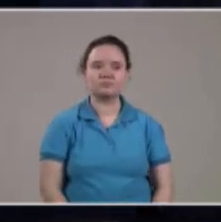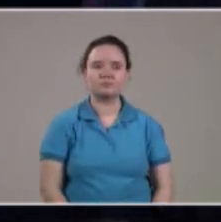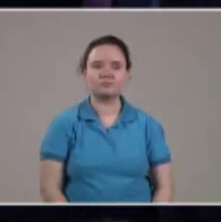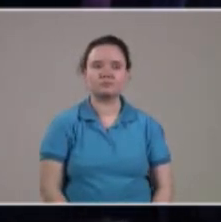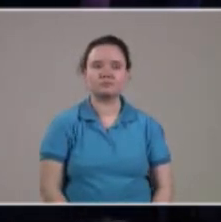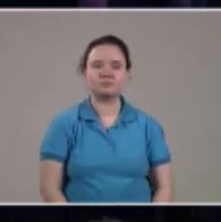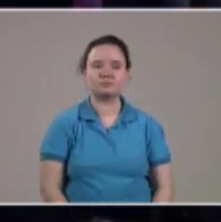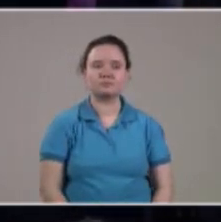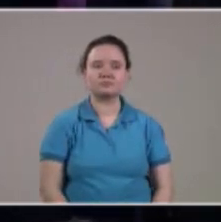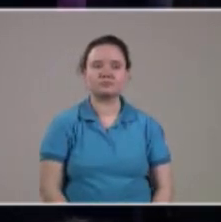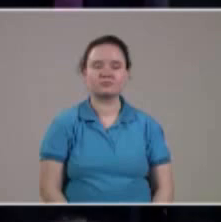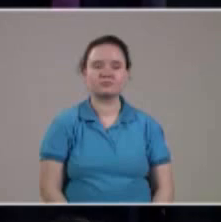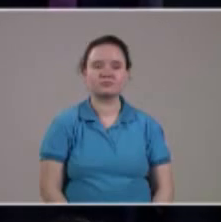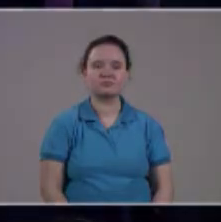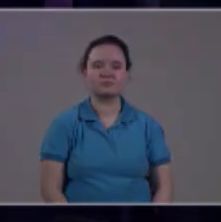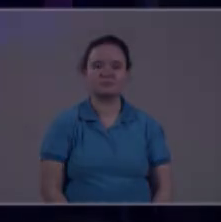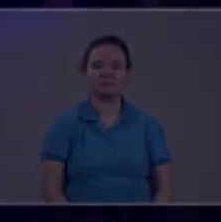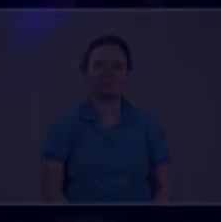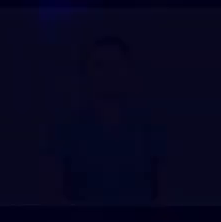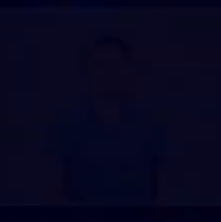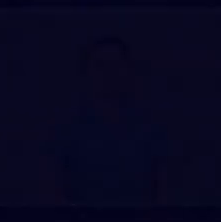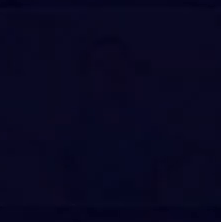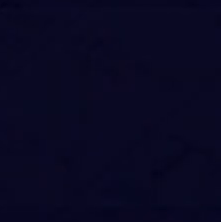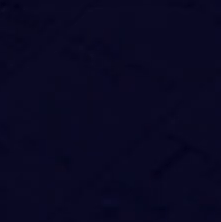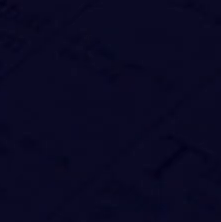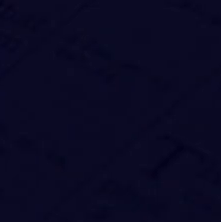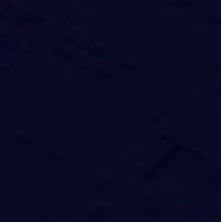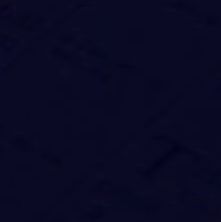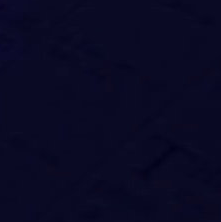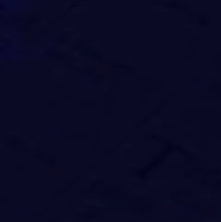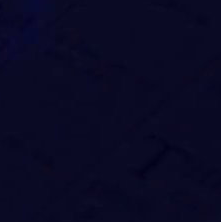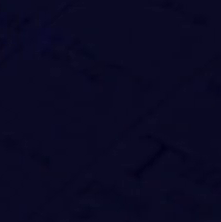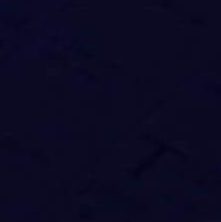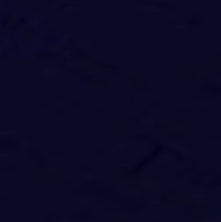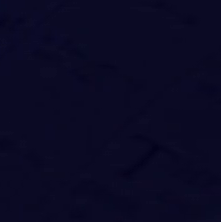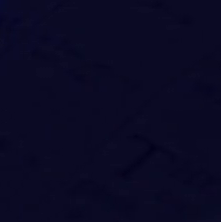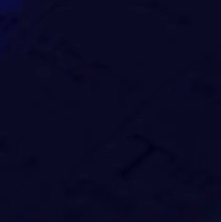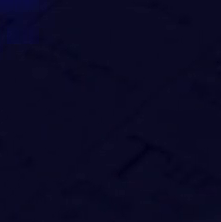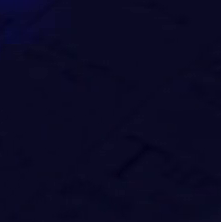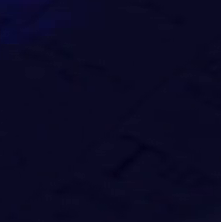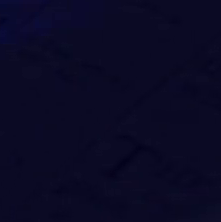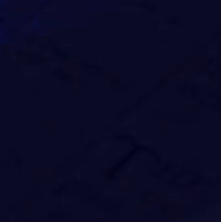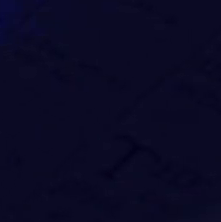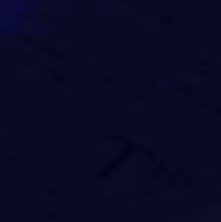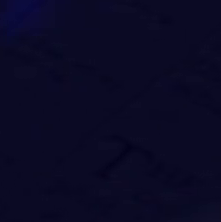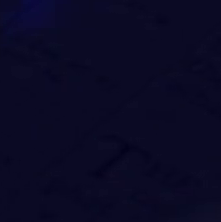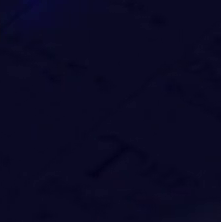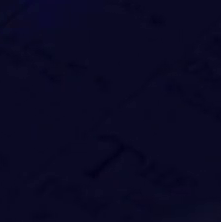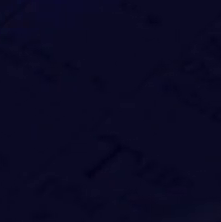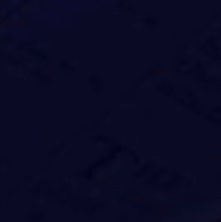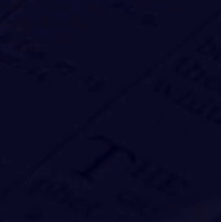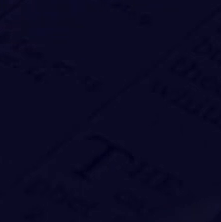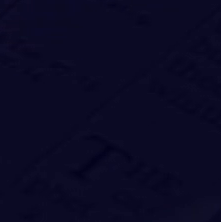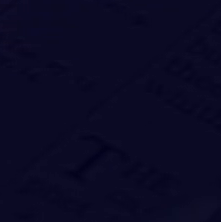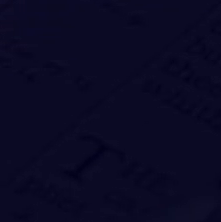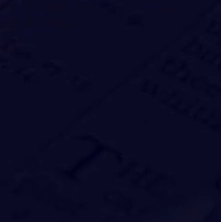Gracias, ya le hice una pequeña modificación. Porque el que come y bebe